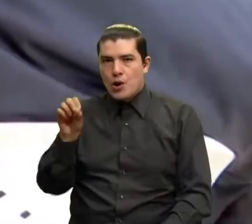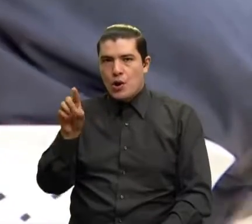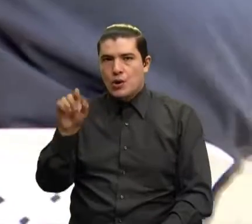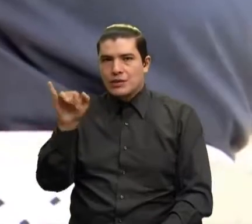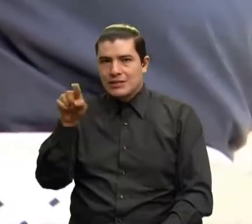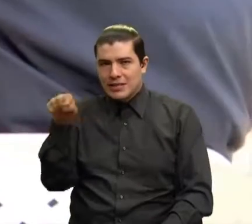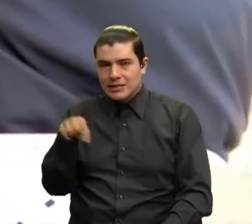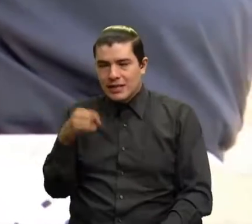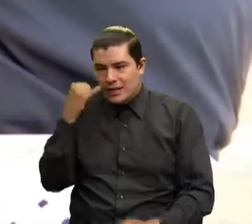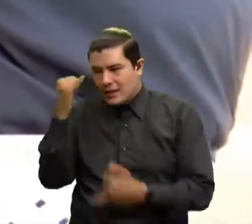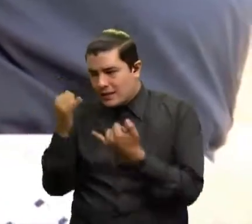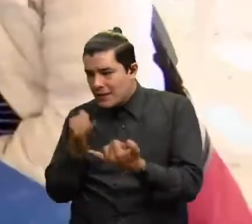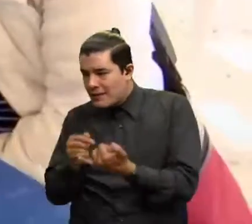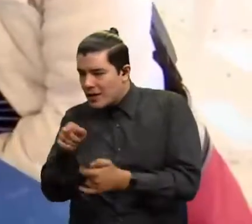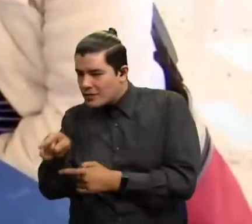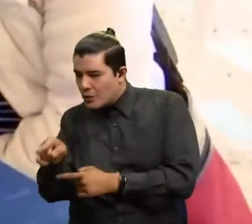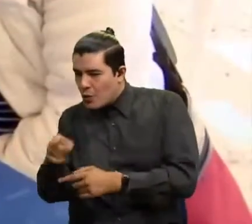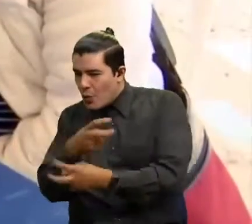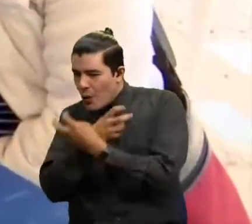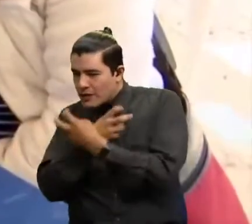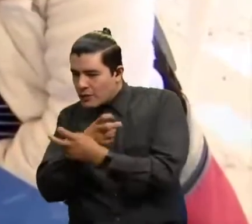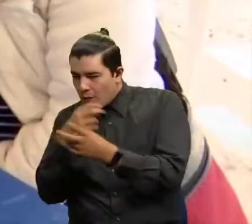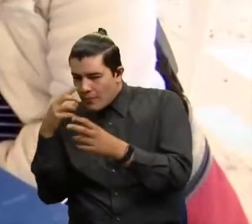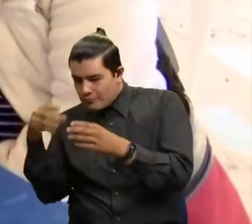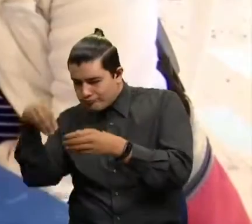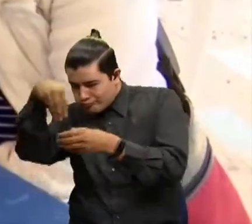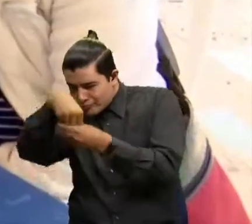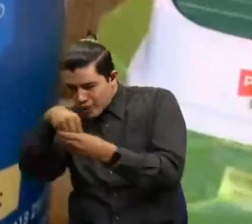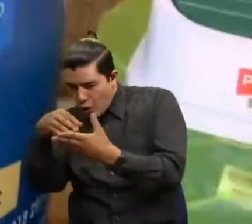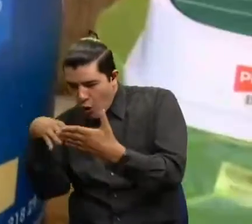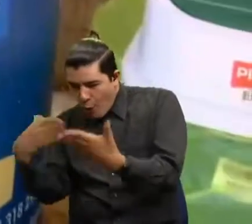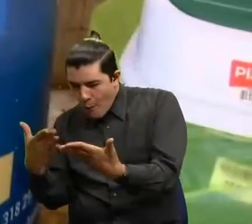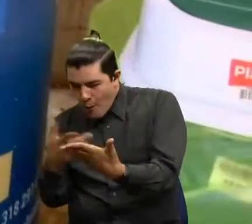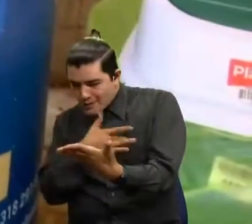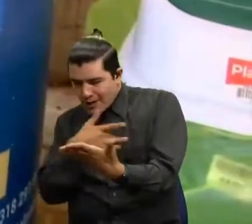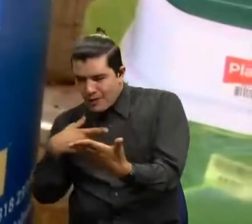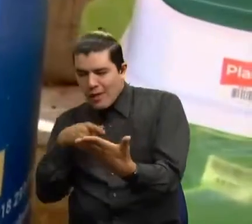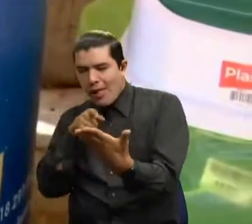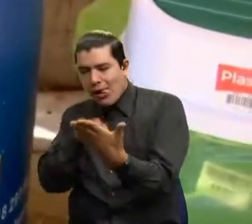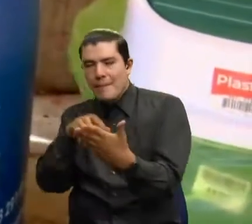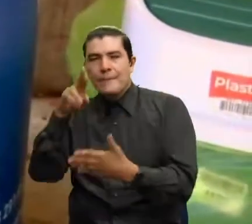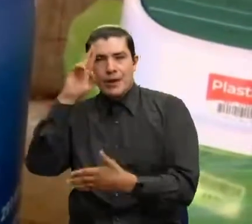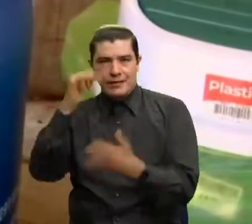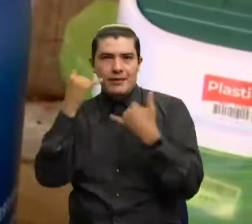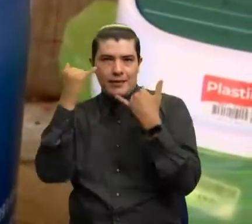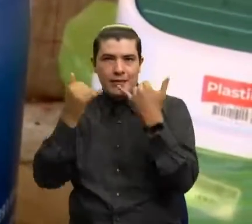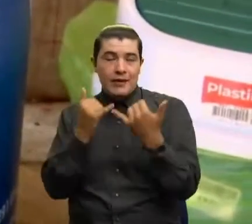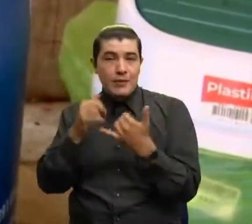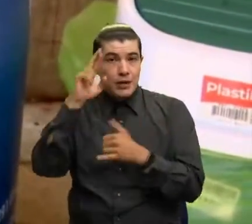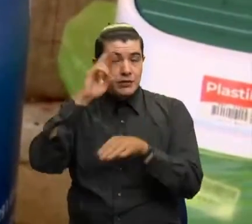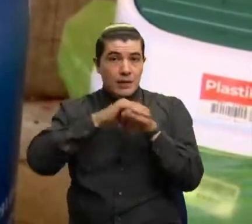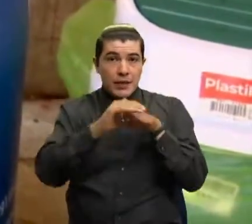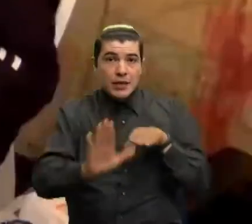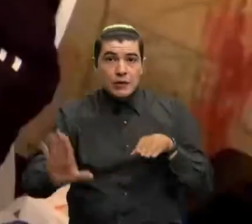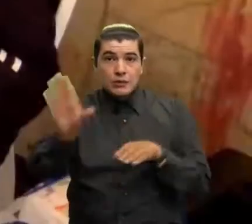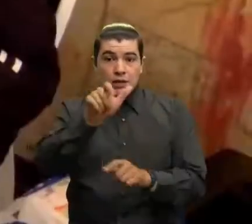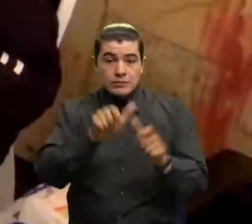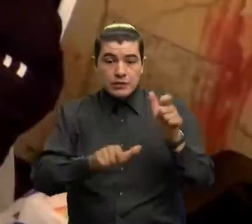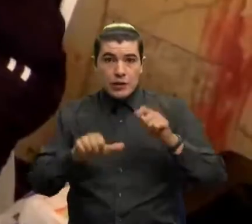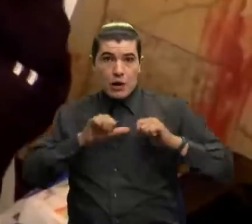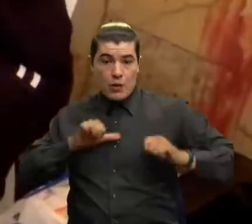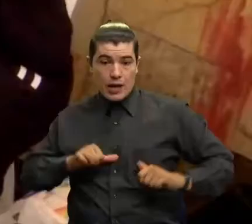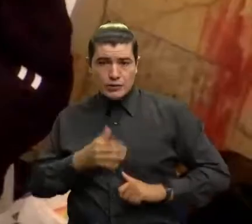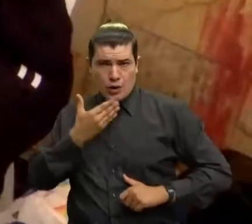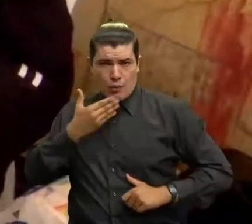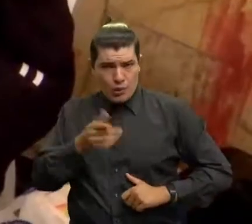está la densidad mineral, cómo está el hueso por dentro, cómo está la salud del hueso como tal. De igual forma, se invita a las personas de buen corazón para que no olviden a los